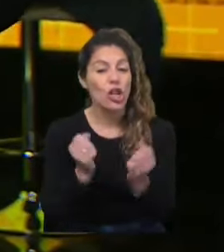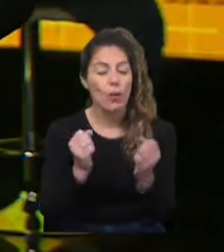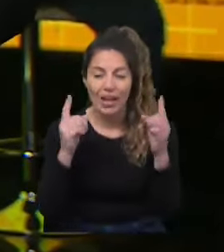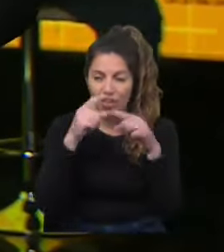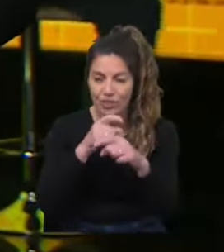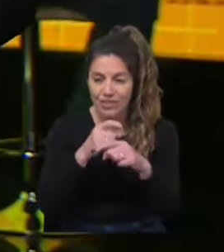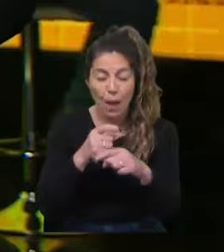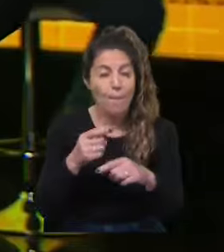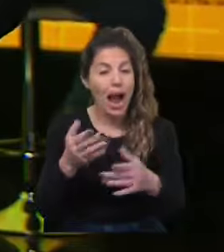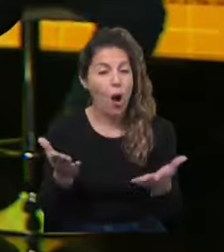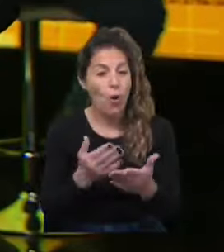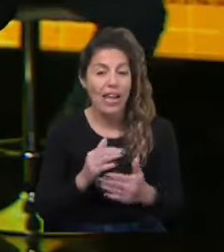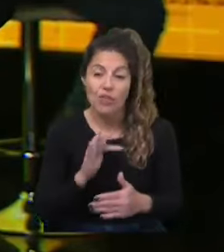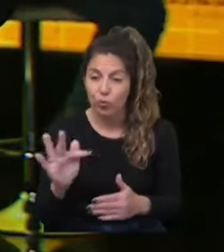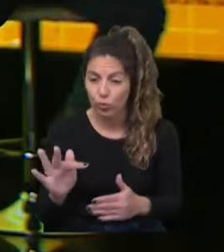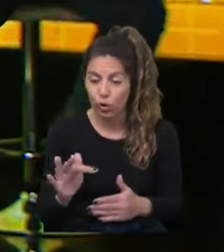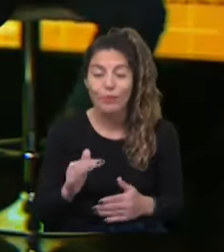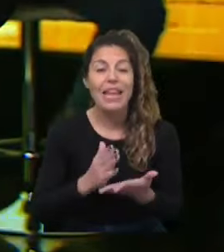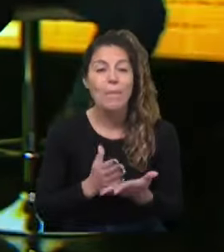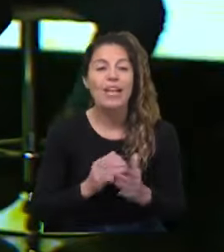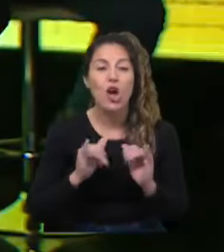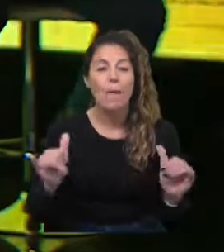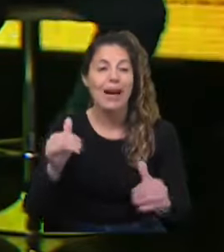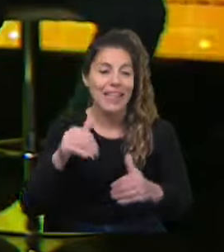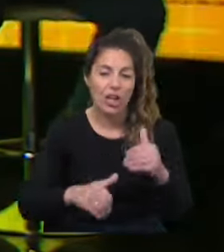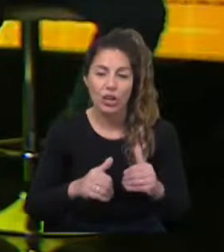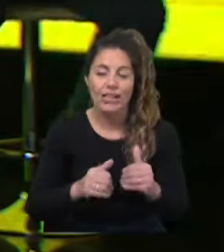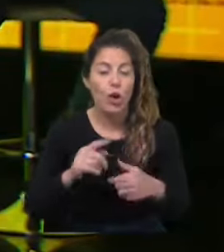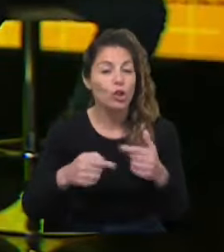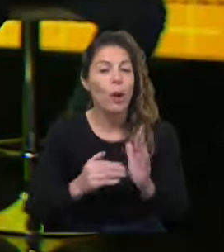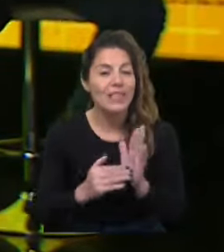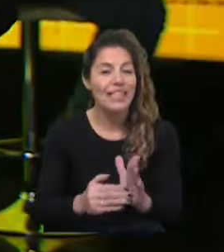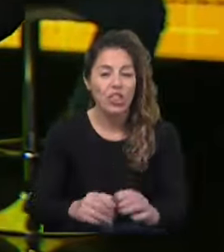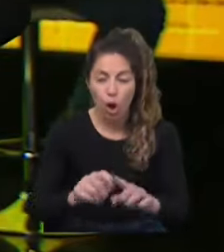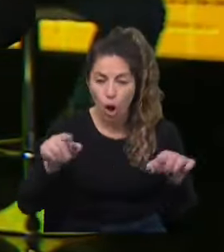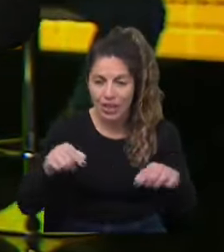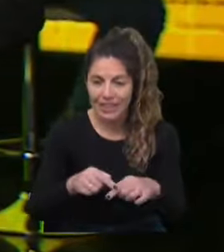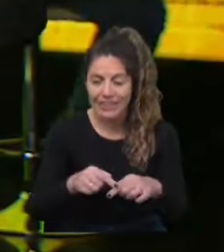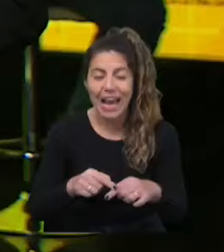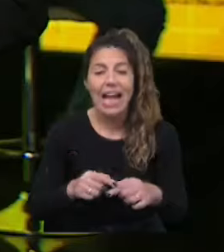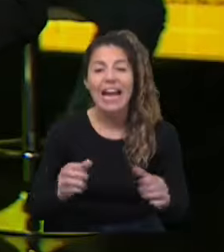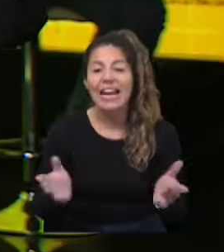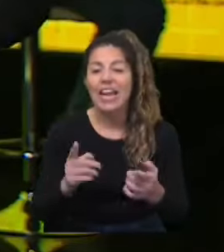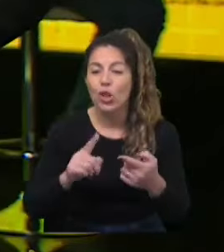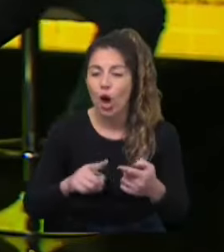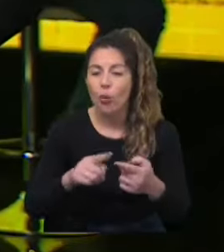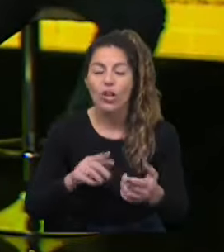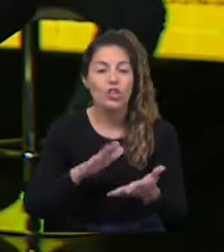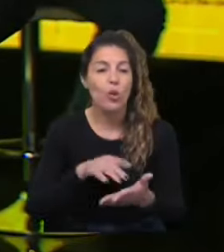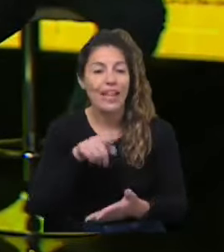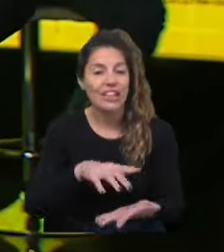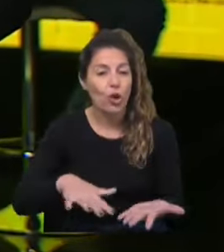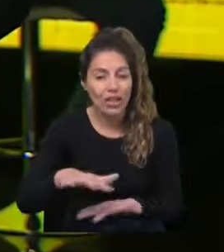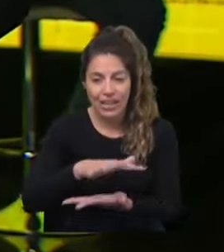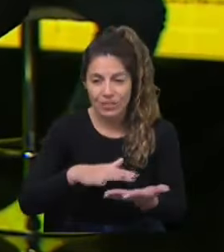y perspectivas. Y en medio de la campaña electoral se siguen presentando diferentes listas, se siguen generando diferentes acuerdos sobre esto y también sobre la